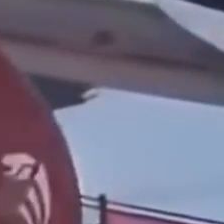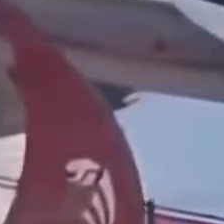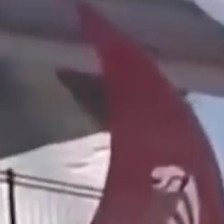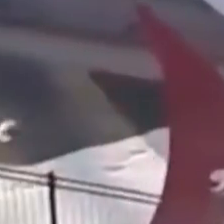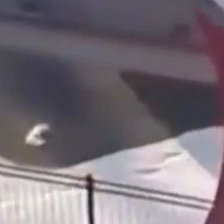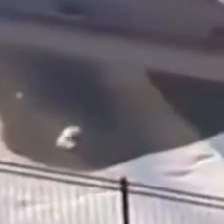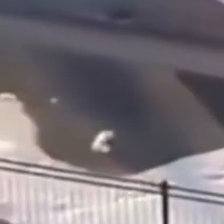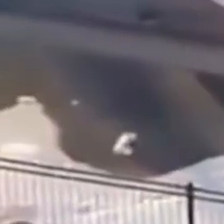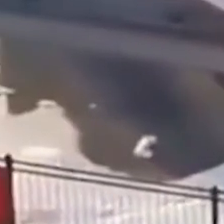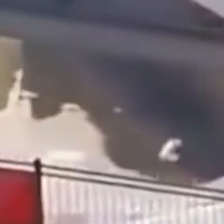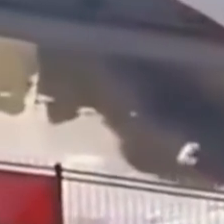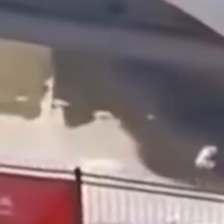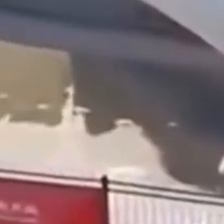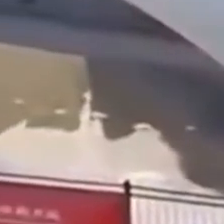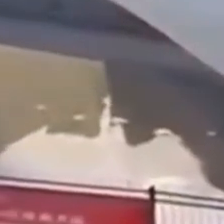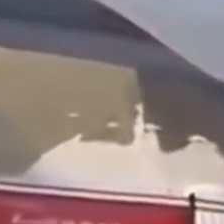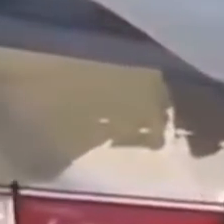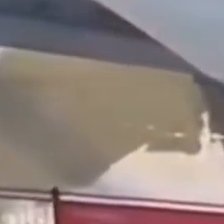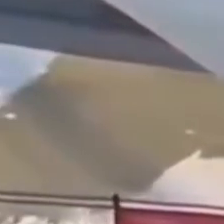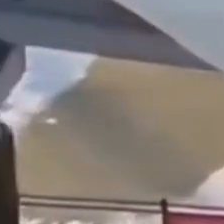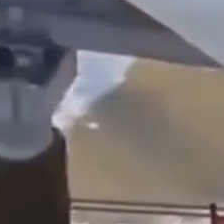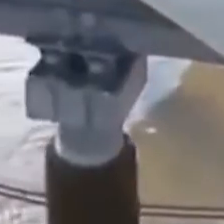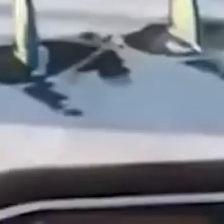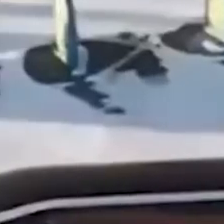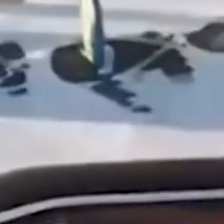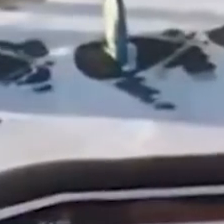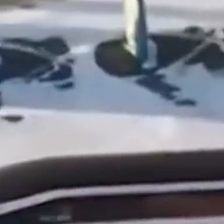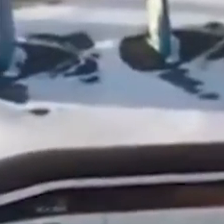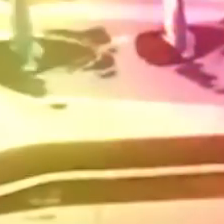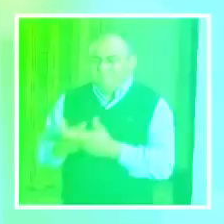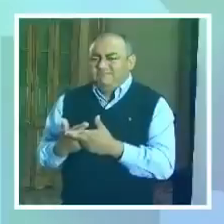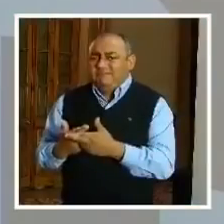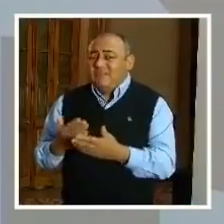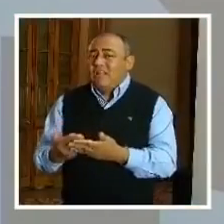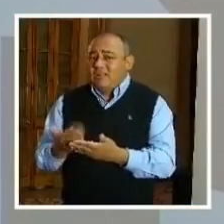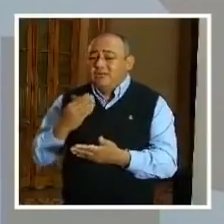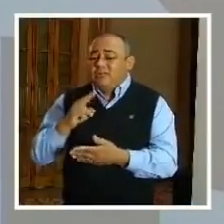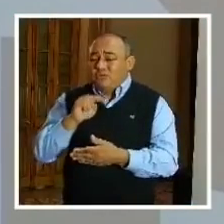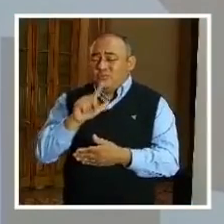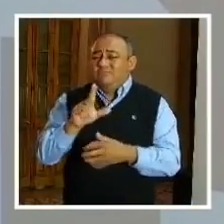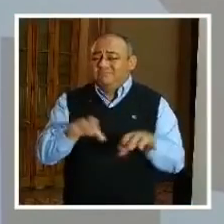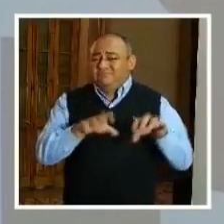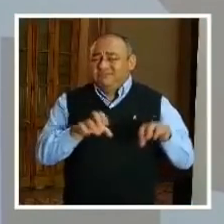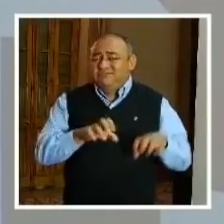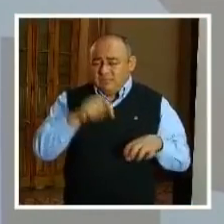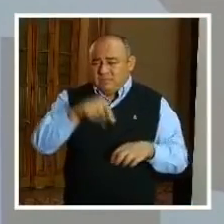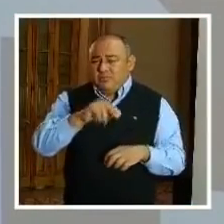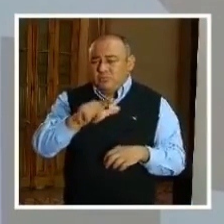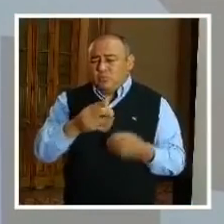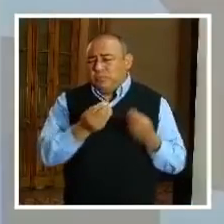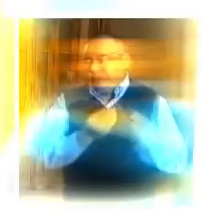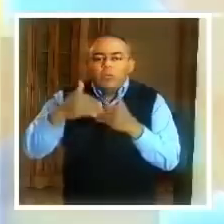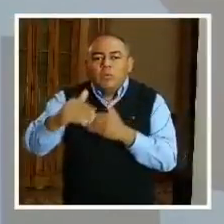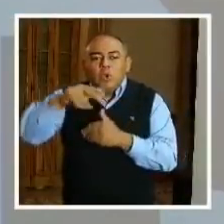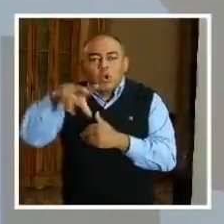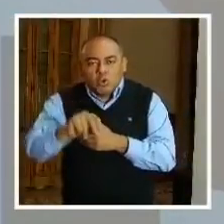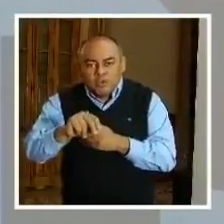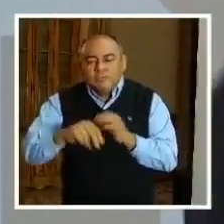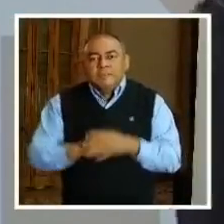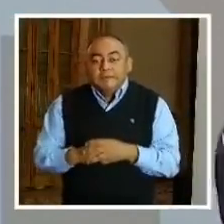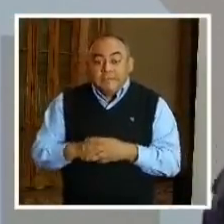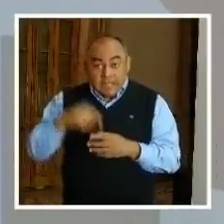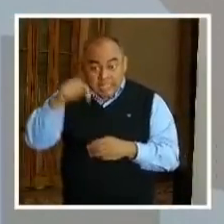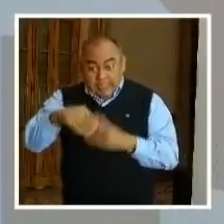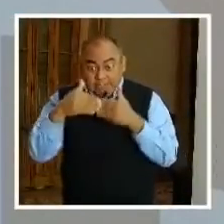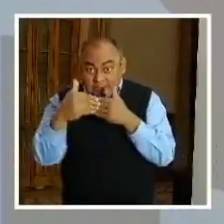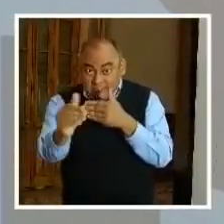lo más moderno jamás construido en México. Vamos a hacer 3 líneas del metro. Vamos a hacer